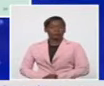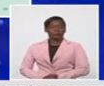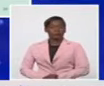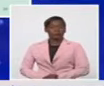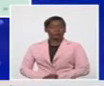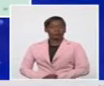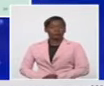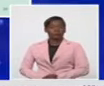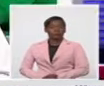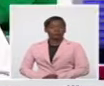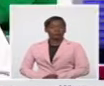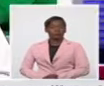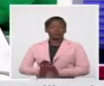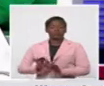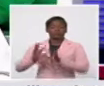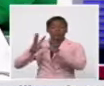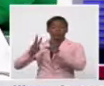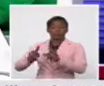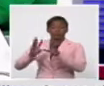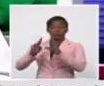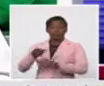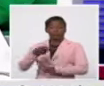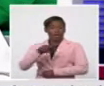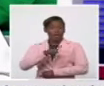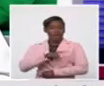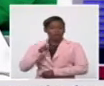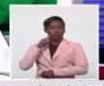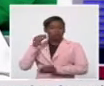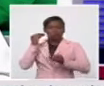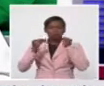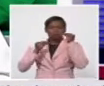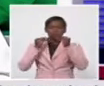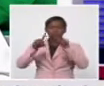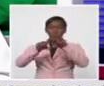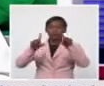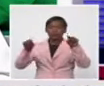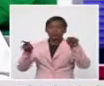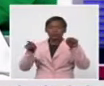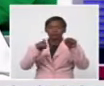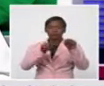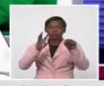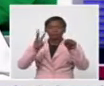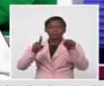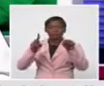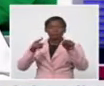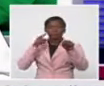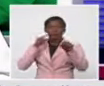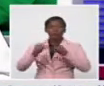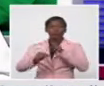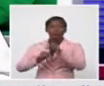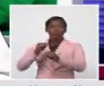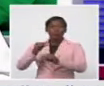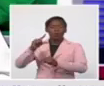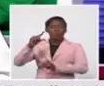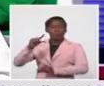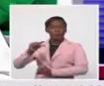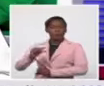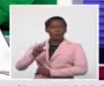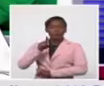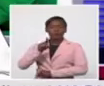Las tasas de incidencia en el día de ayer, Cuba disminuye discretamente a